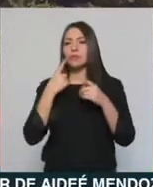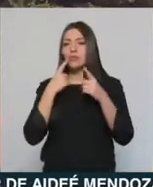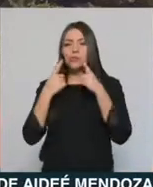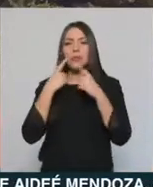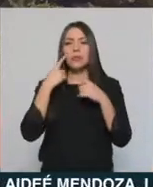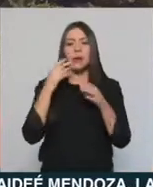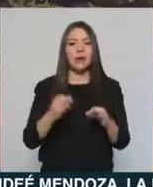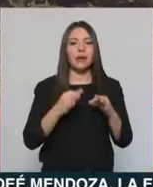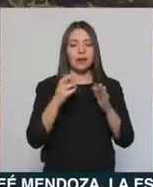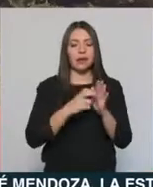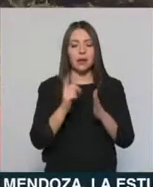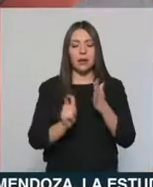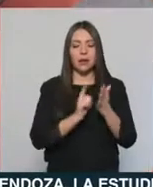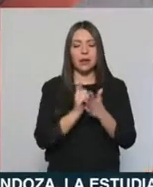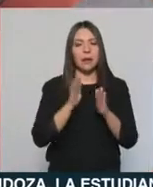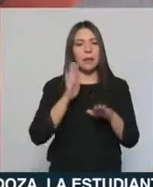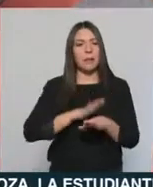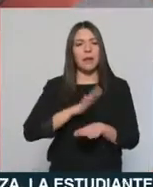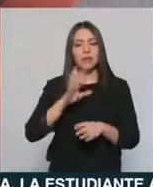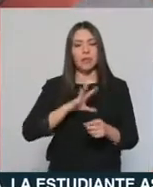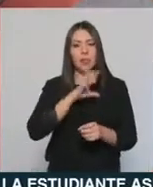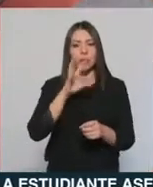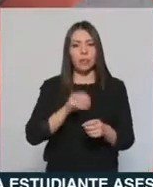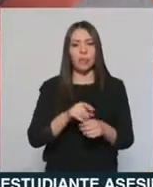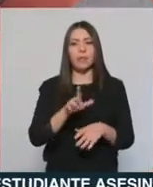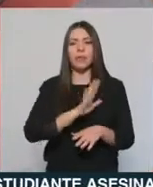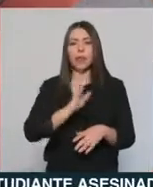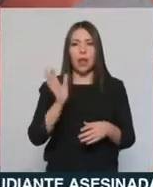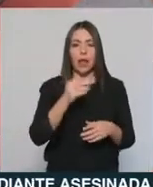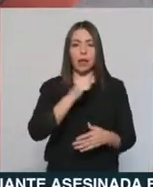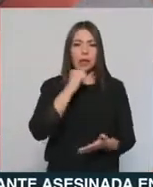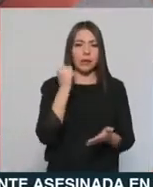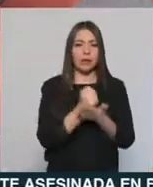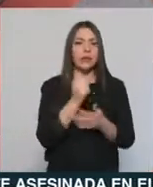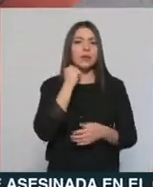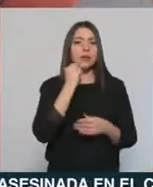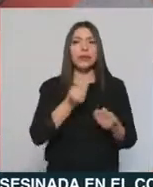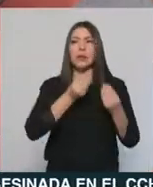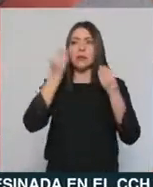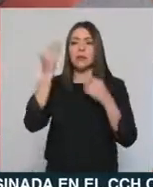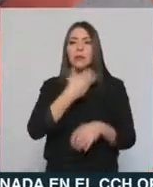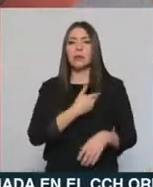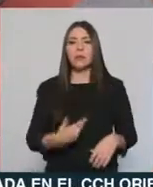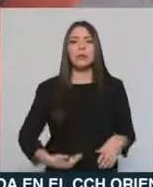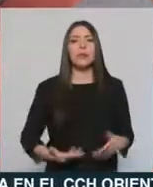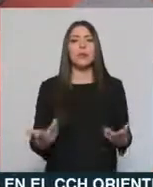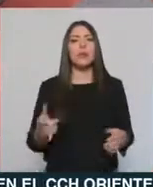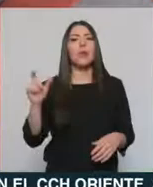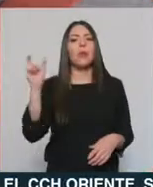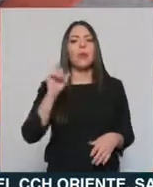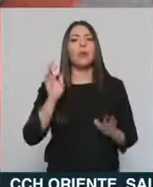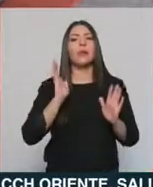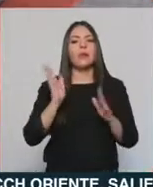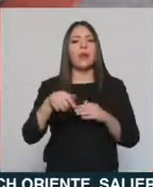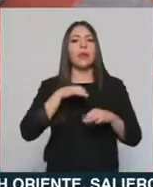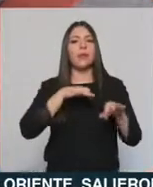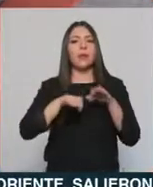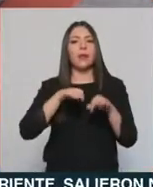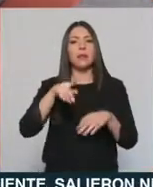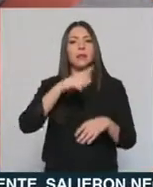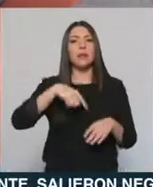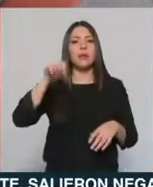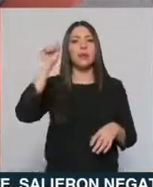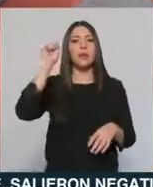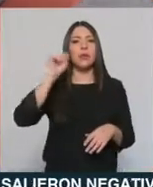sigue ahora? Ya fue aprobada también por el Senado, se envía al presidente de la República. ¿A partir de cuándo los trabajadores, particularmente los